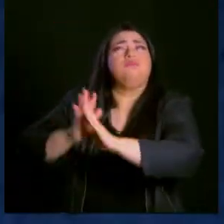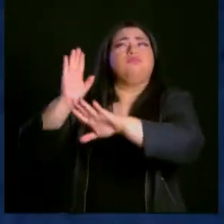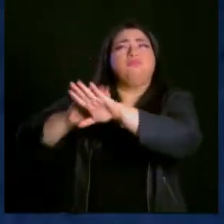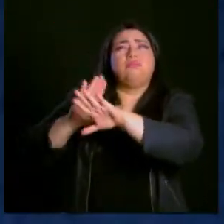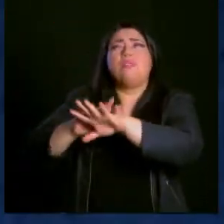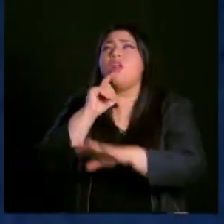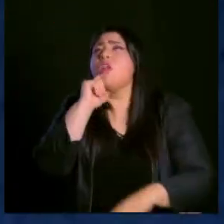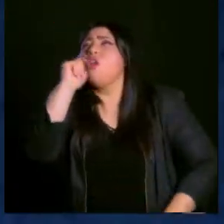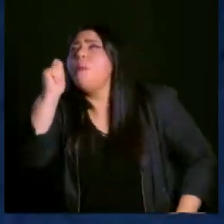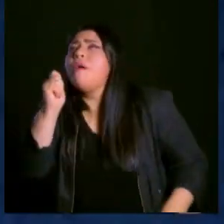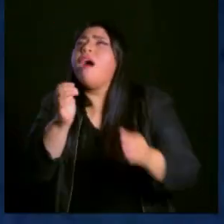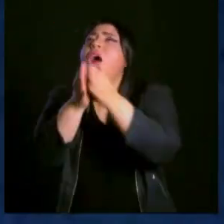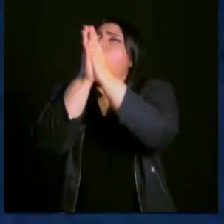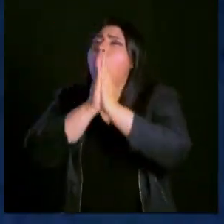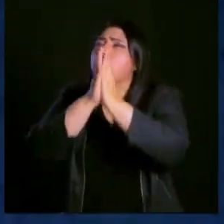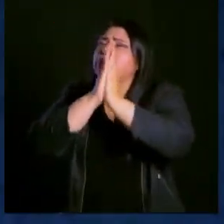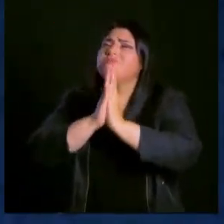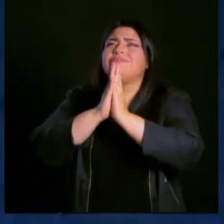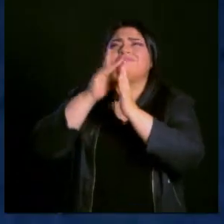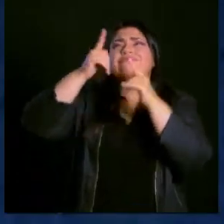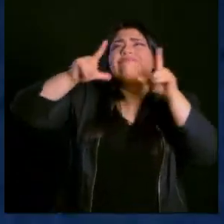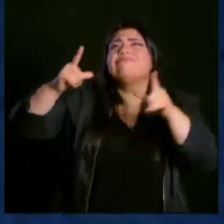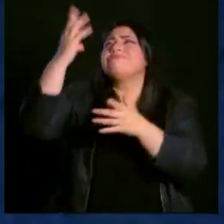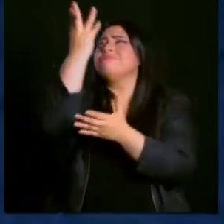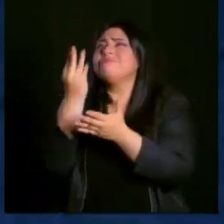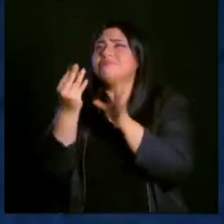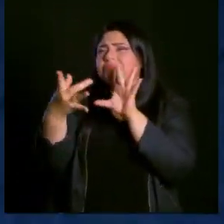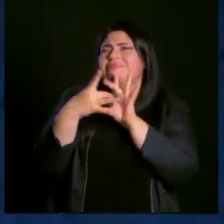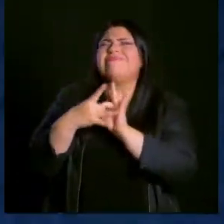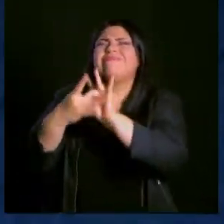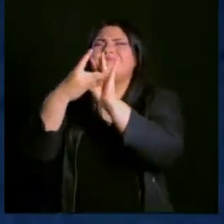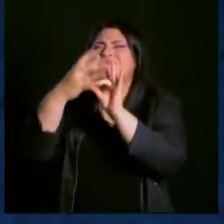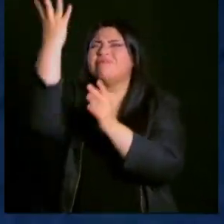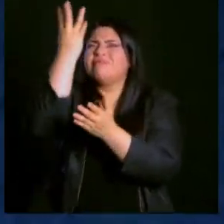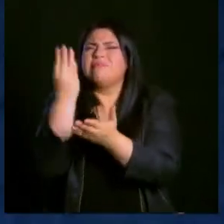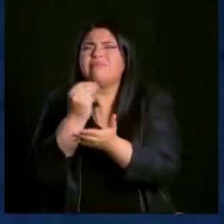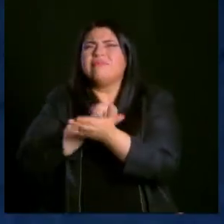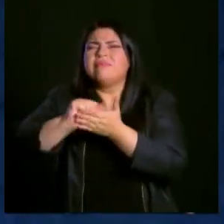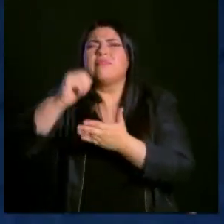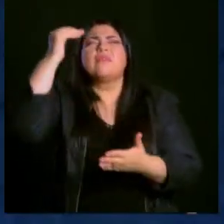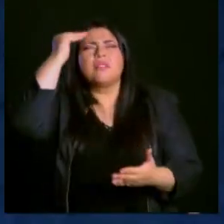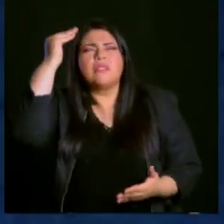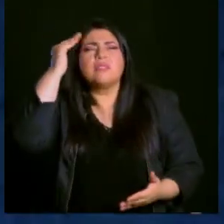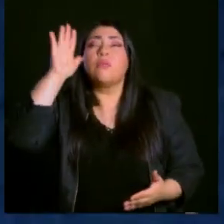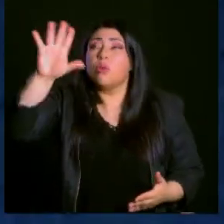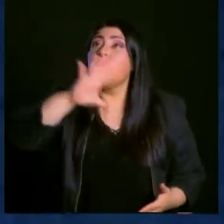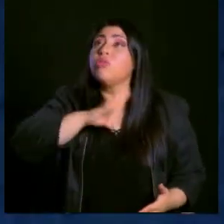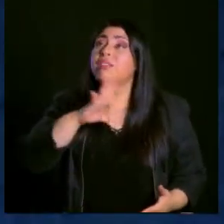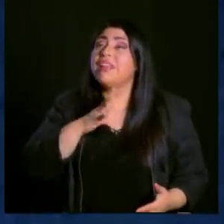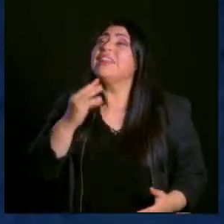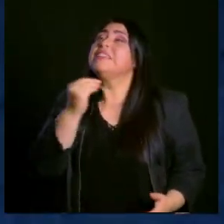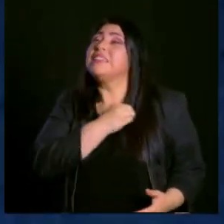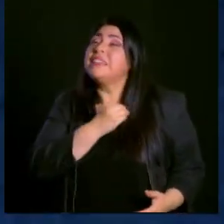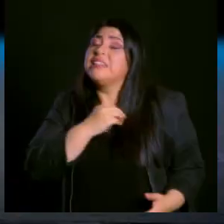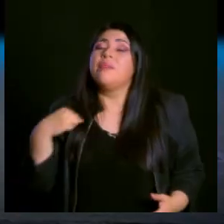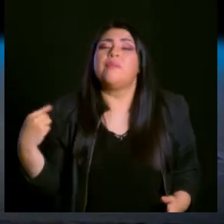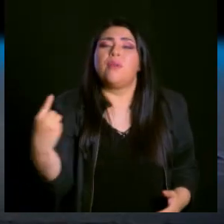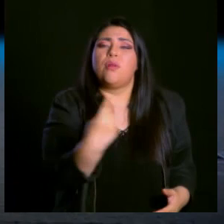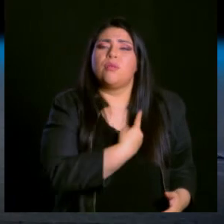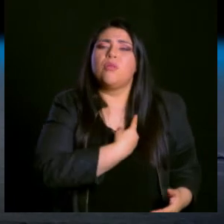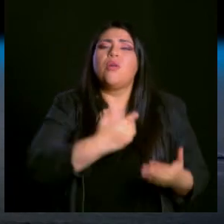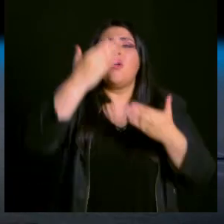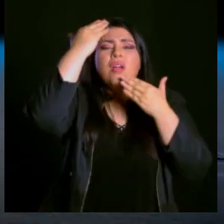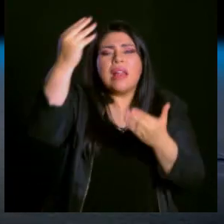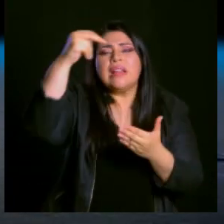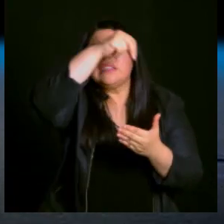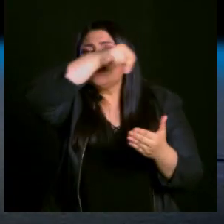forma que orar en el espíritu porque el espíritu ya sabe señor lo que tú tienes y quieres para nosotros te damos gracias en el